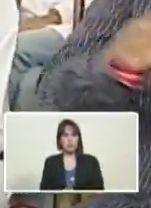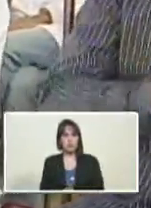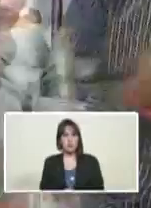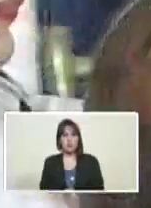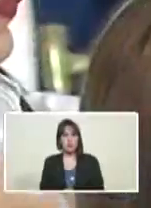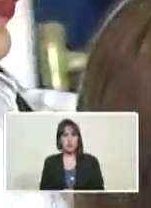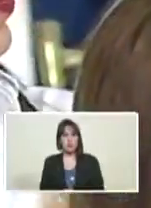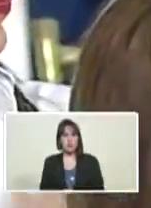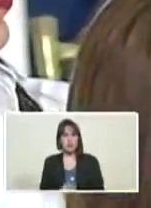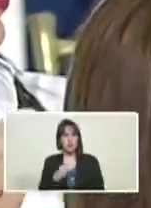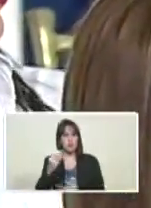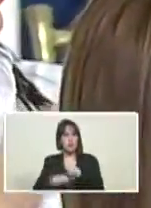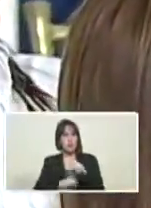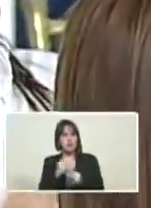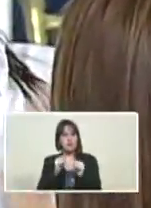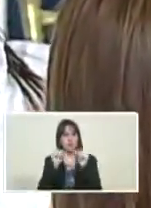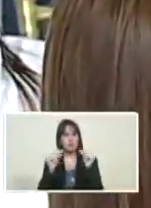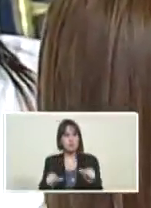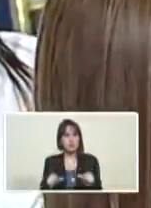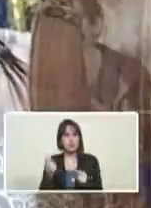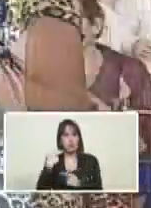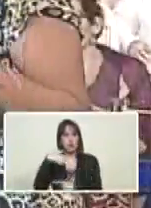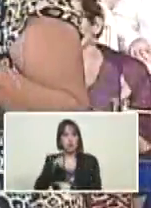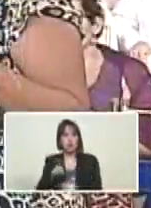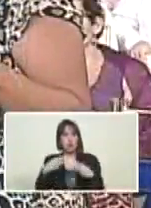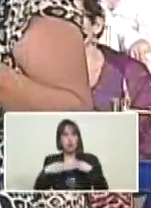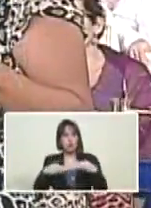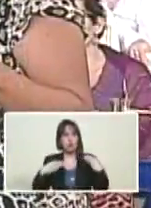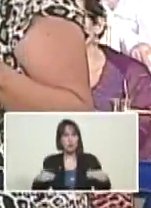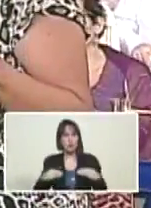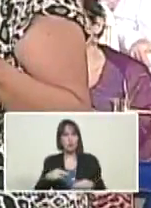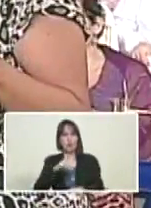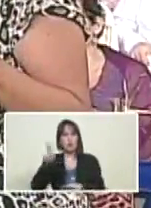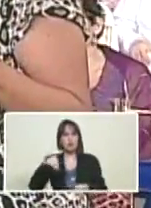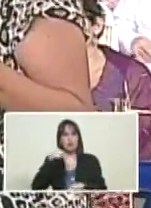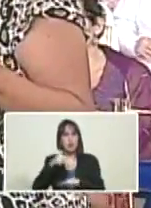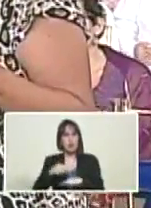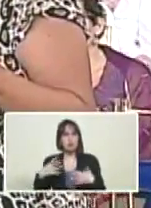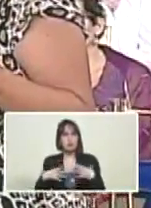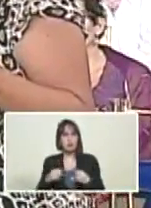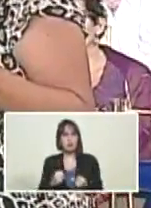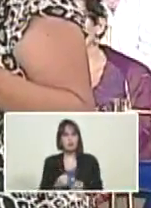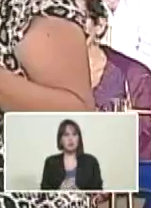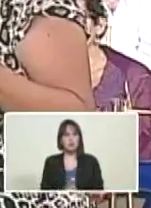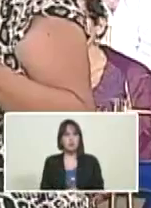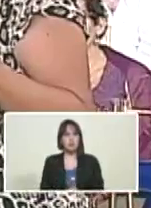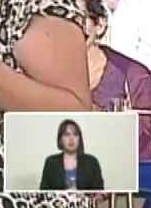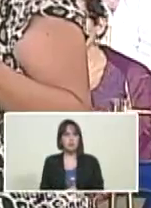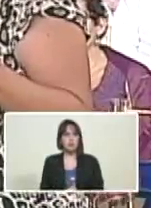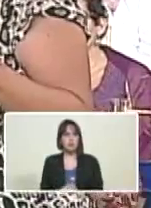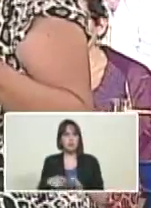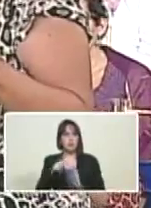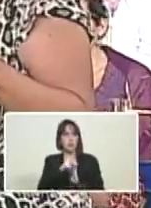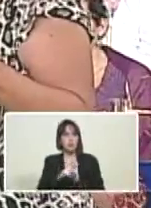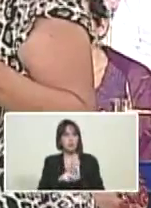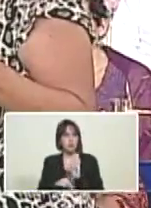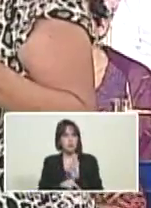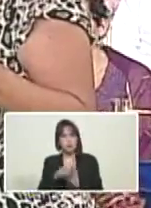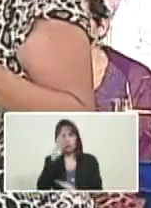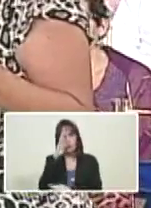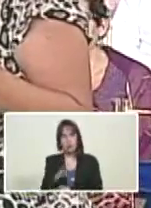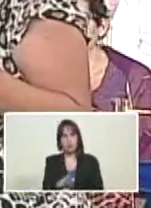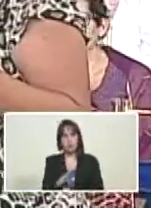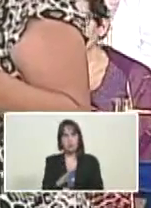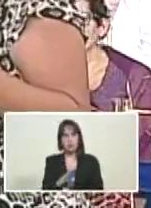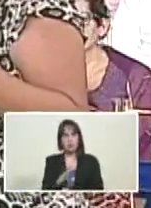Creación del Sistema Único Público Nacional de Salud con la participación, planificación directa del